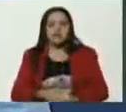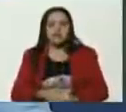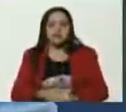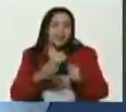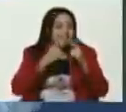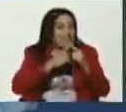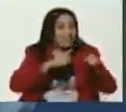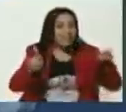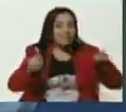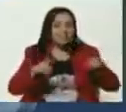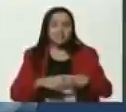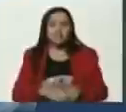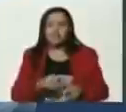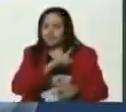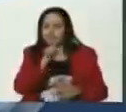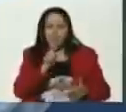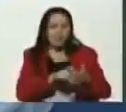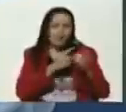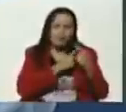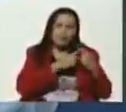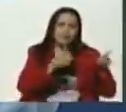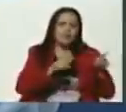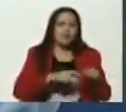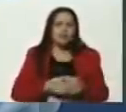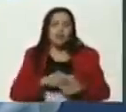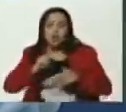Al contrario, cada día